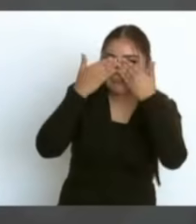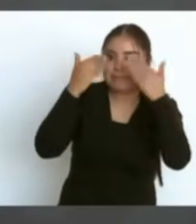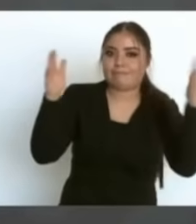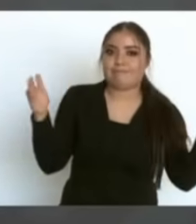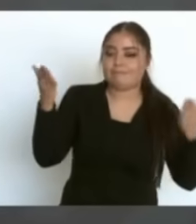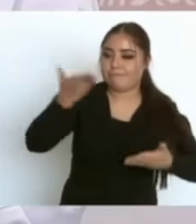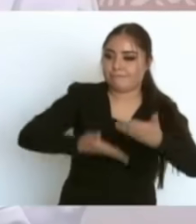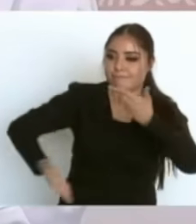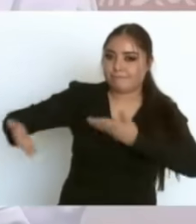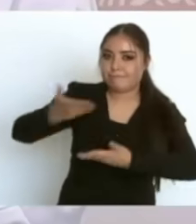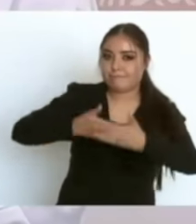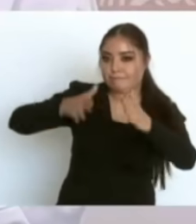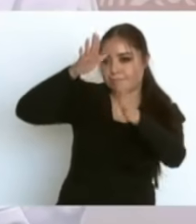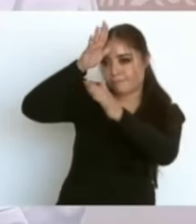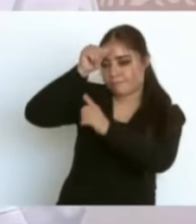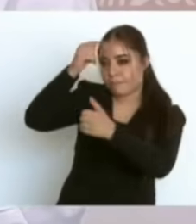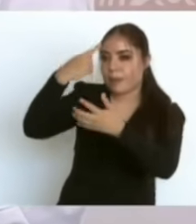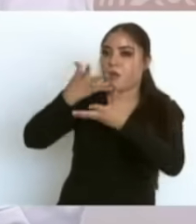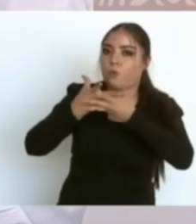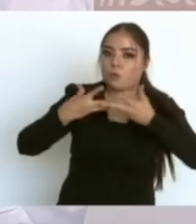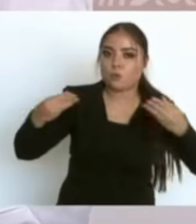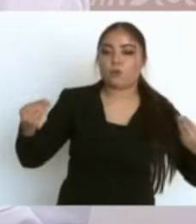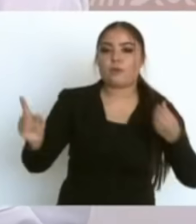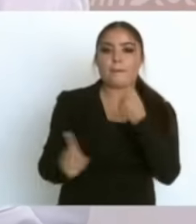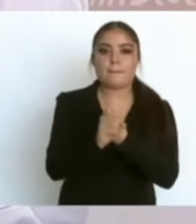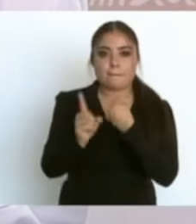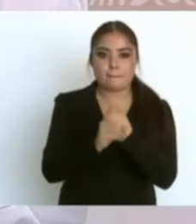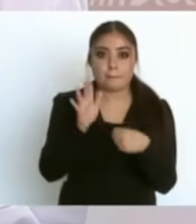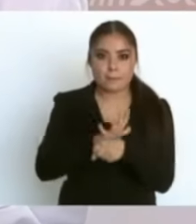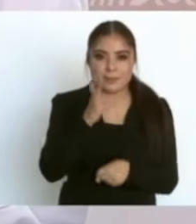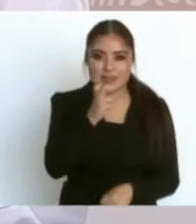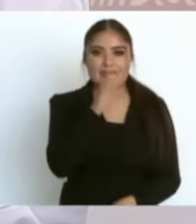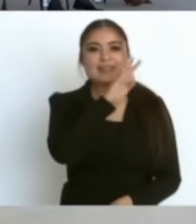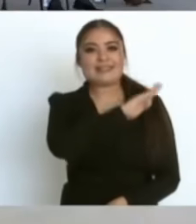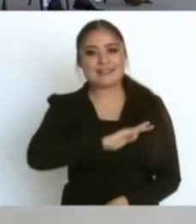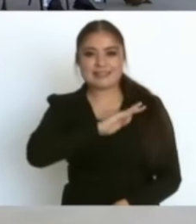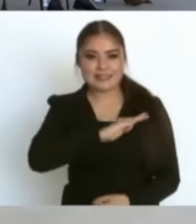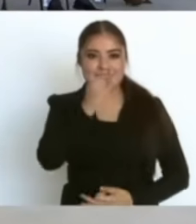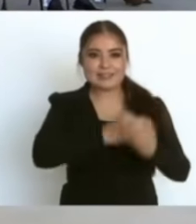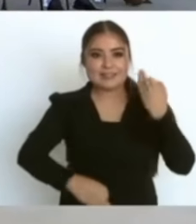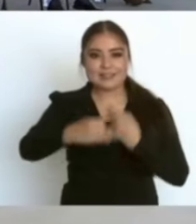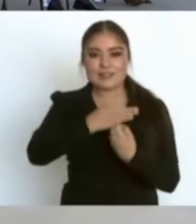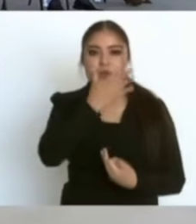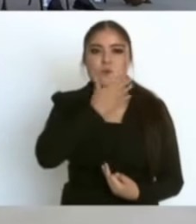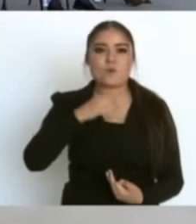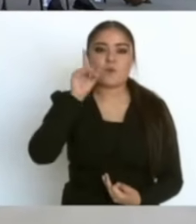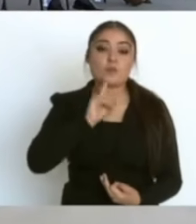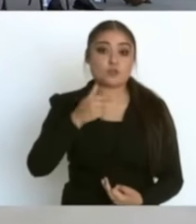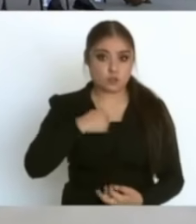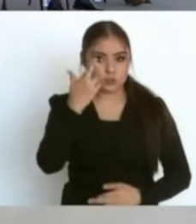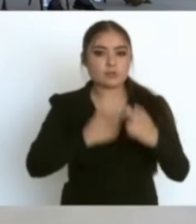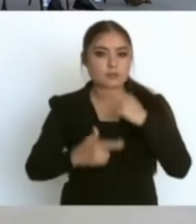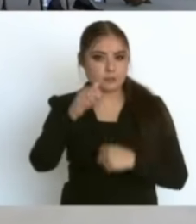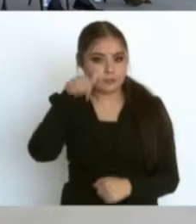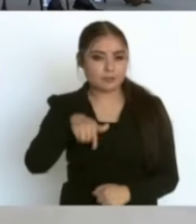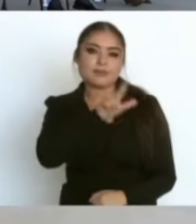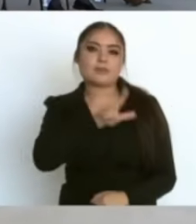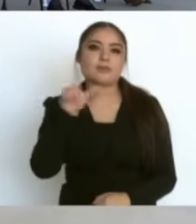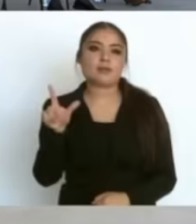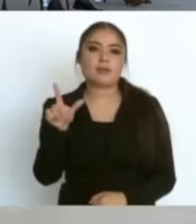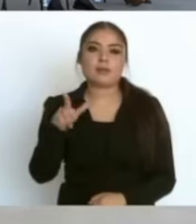para resolver un problema y por eso felicidades a todas ya todos voy a regresar